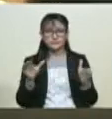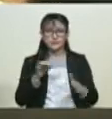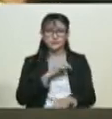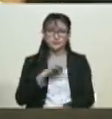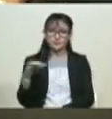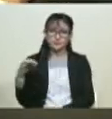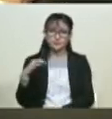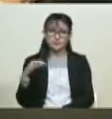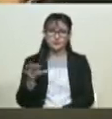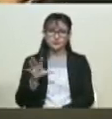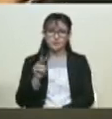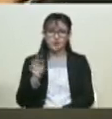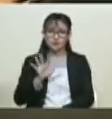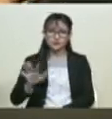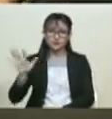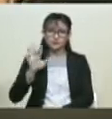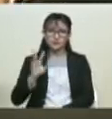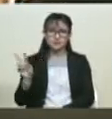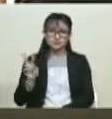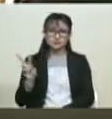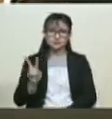del país